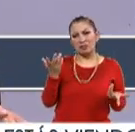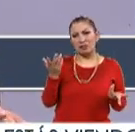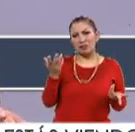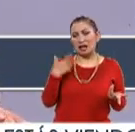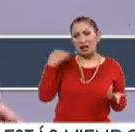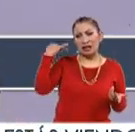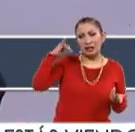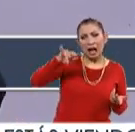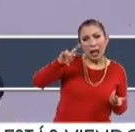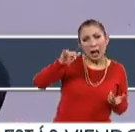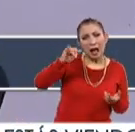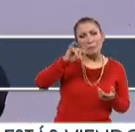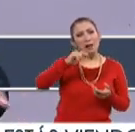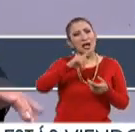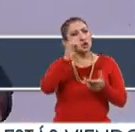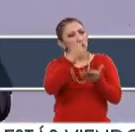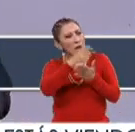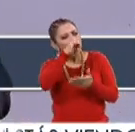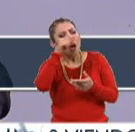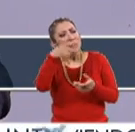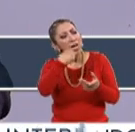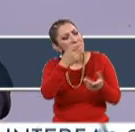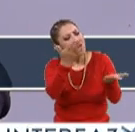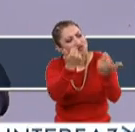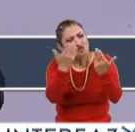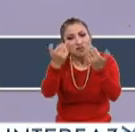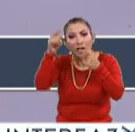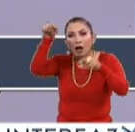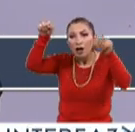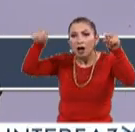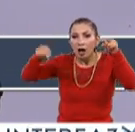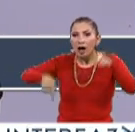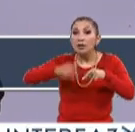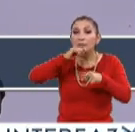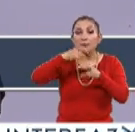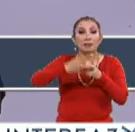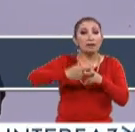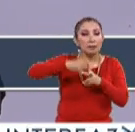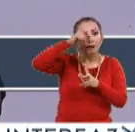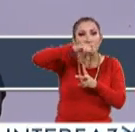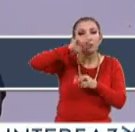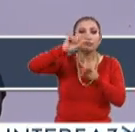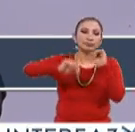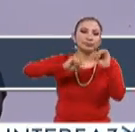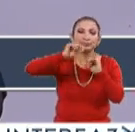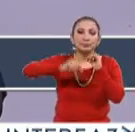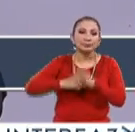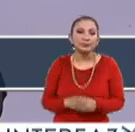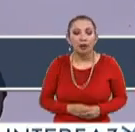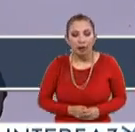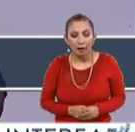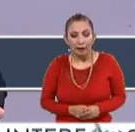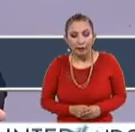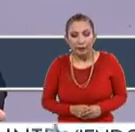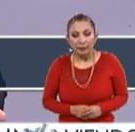a Jalapa, que a Ciudad Juárez. Háblanos de tu física, pero también de matemáticas mayas. Y así íbamos, ¿no? Y luego, pues,